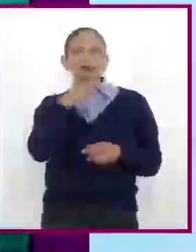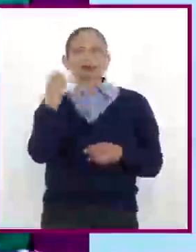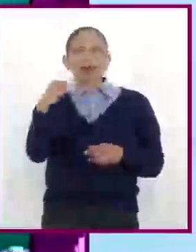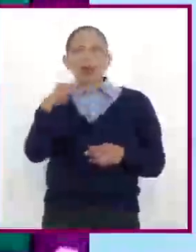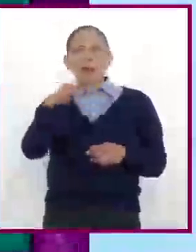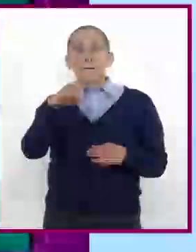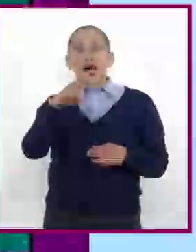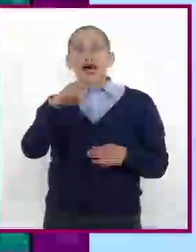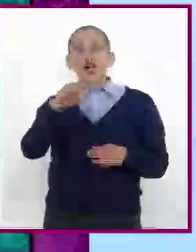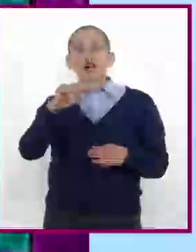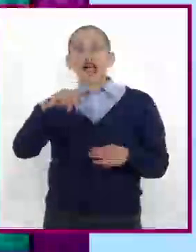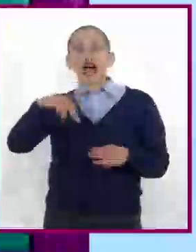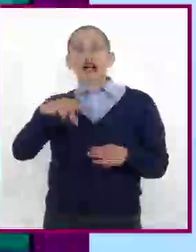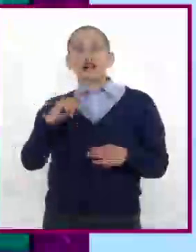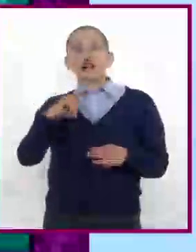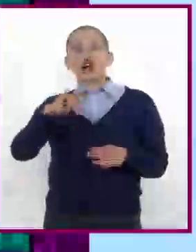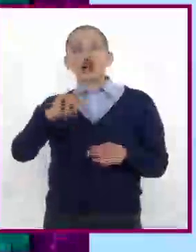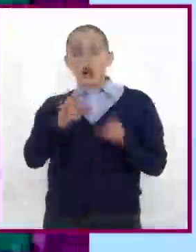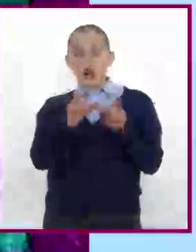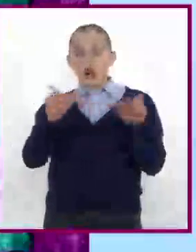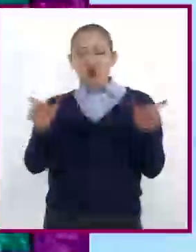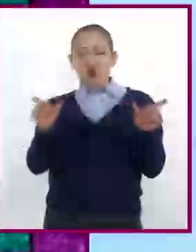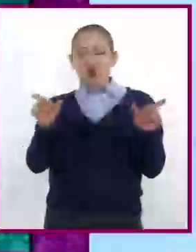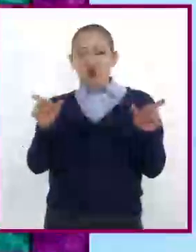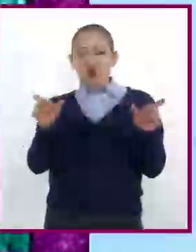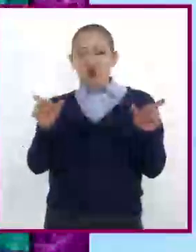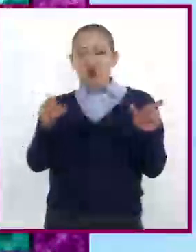llamo Marcos Antonio, por separado.